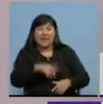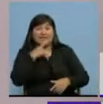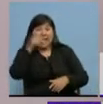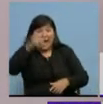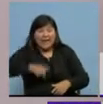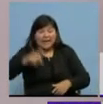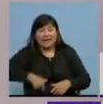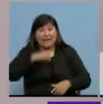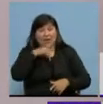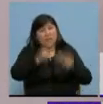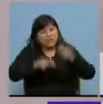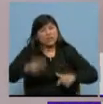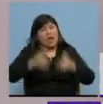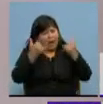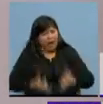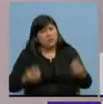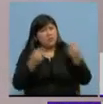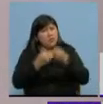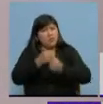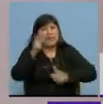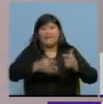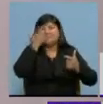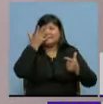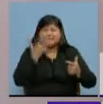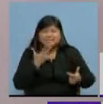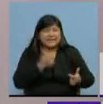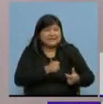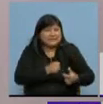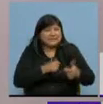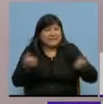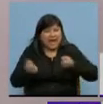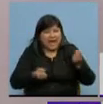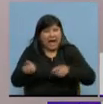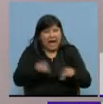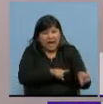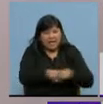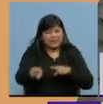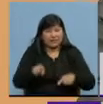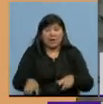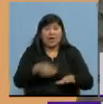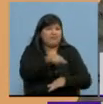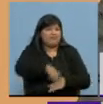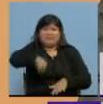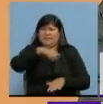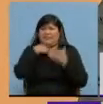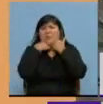fans del automovilismo, que a veces no importa cómo esté el tiempo. No, ¿no?